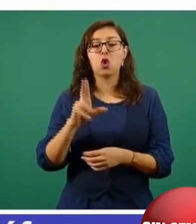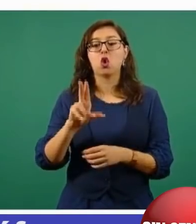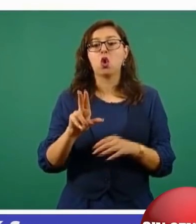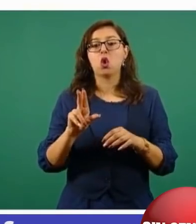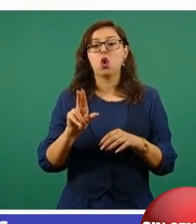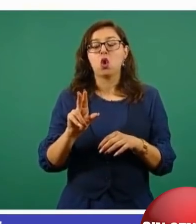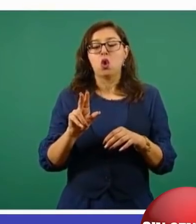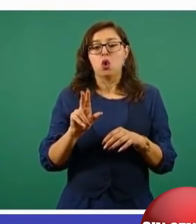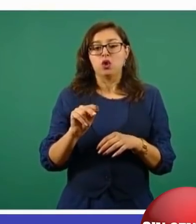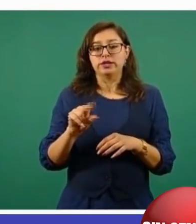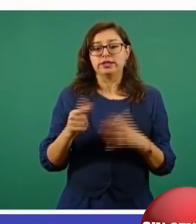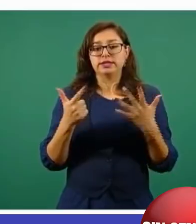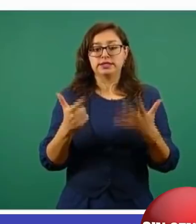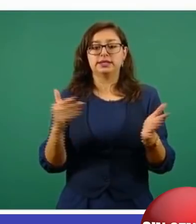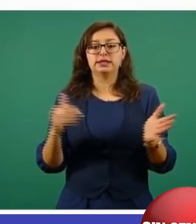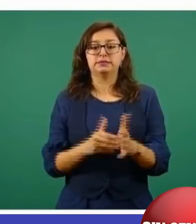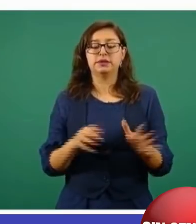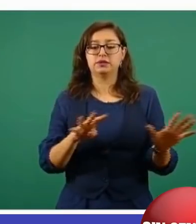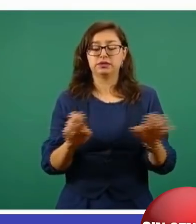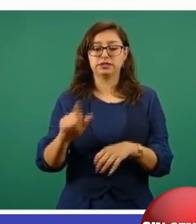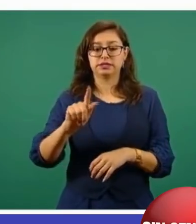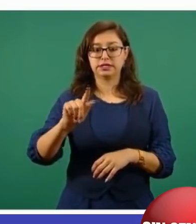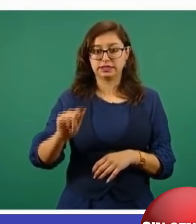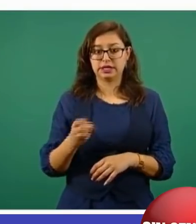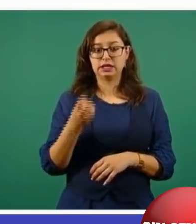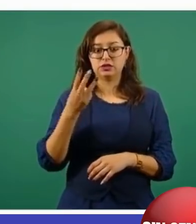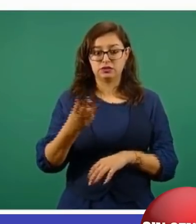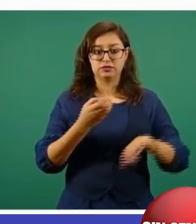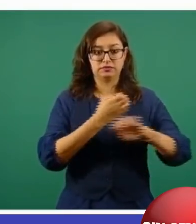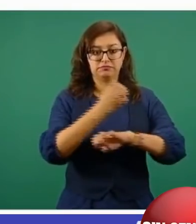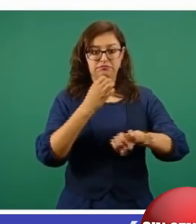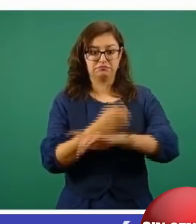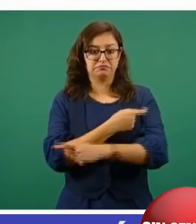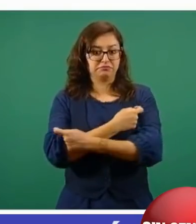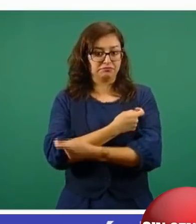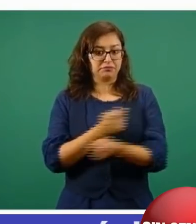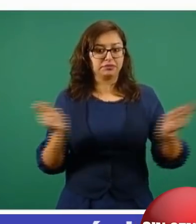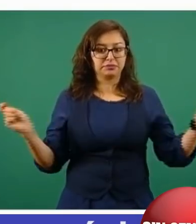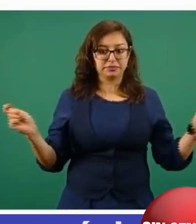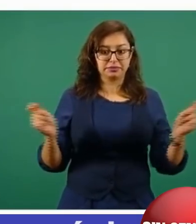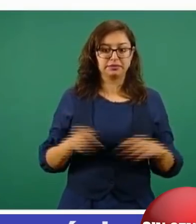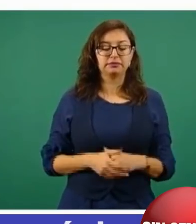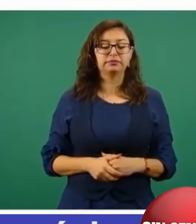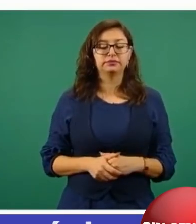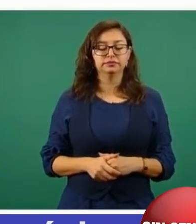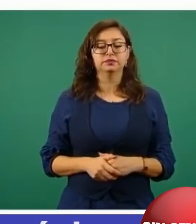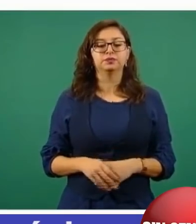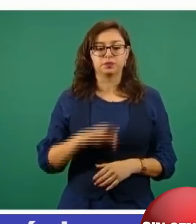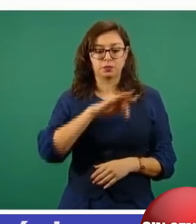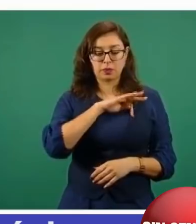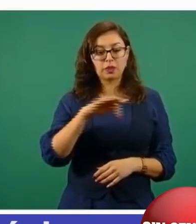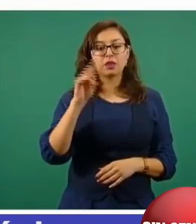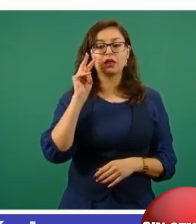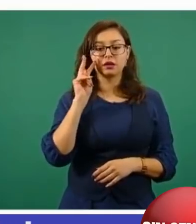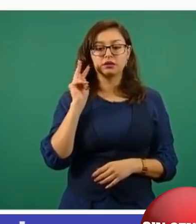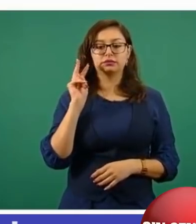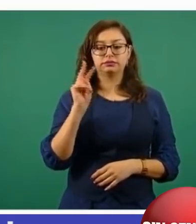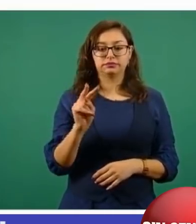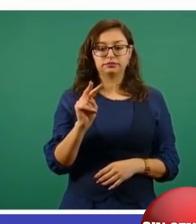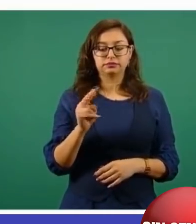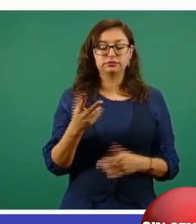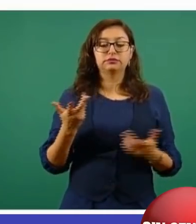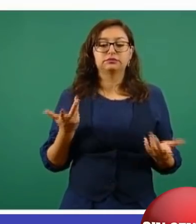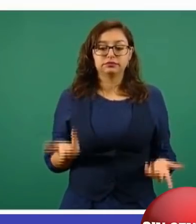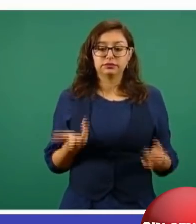87.472, se distribuye de esa manera en las entidades federativas. Y lo importante ahí es que se logró más